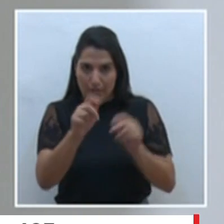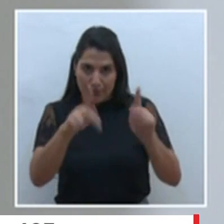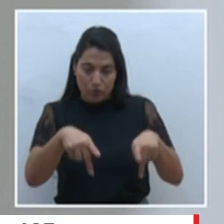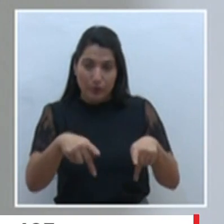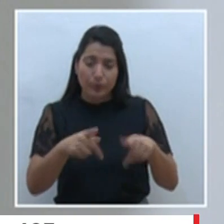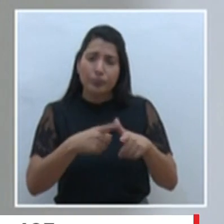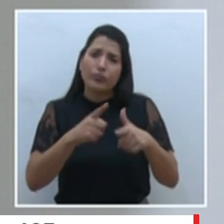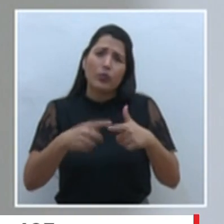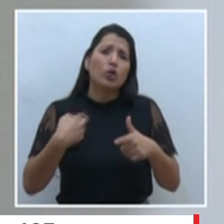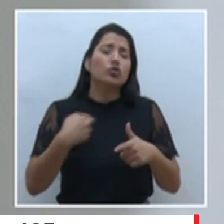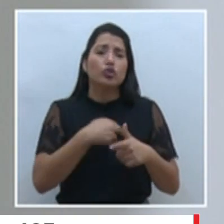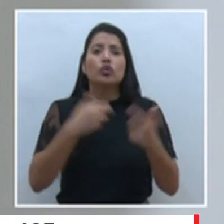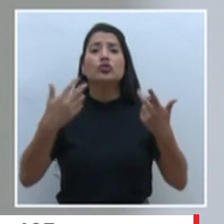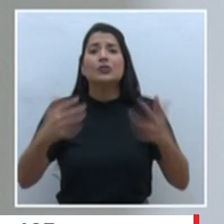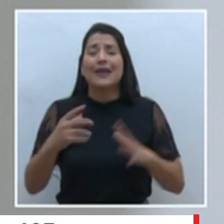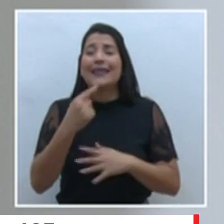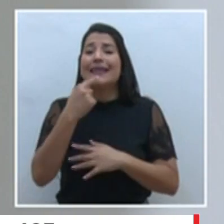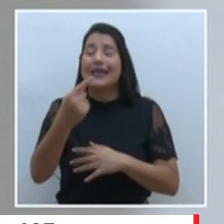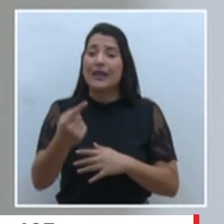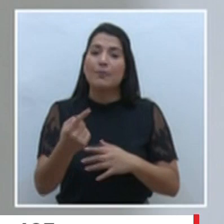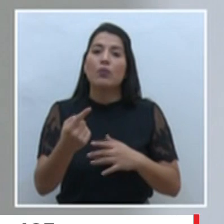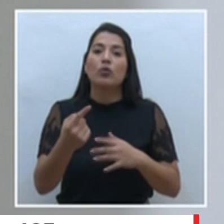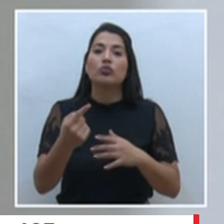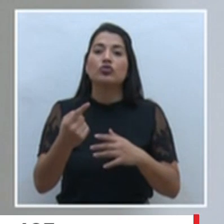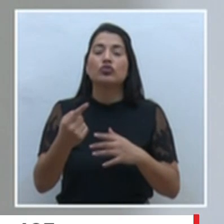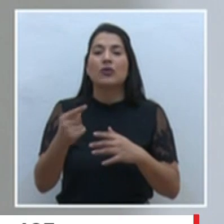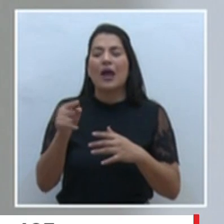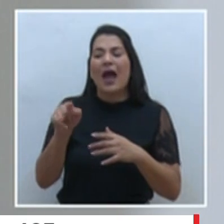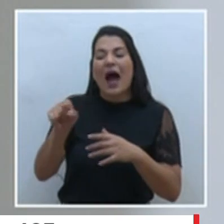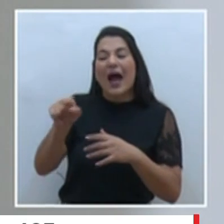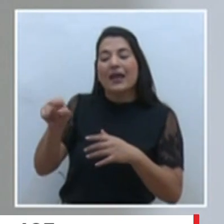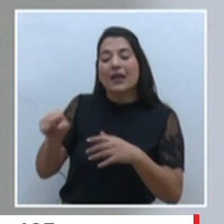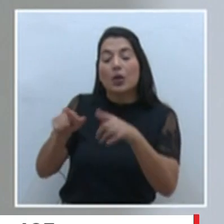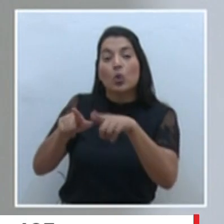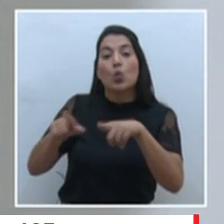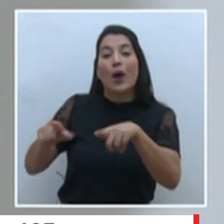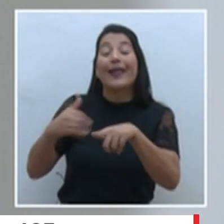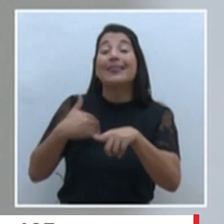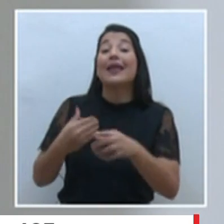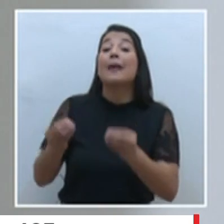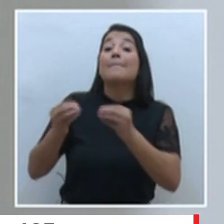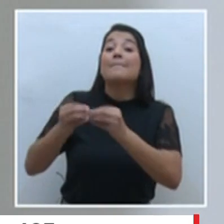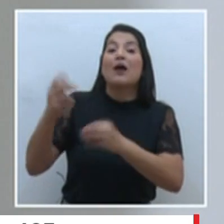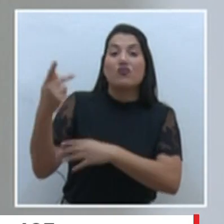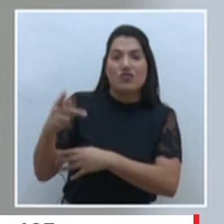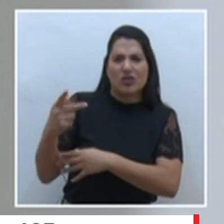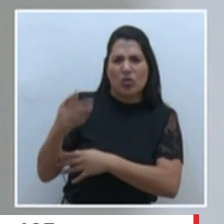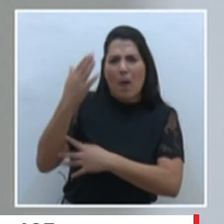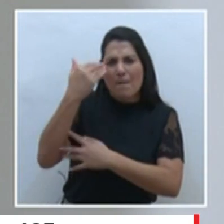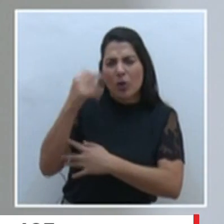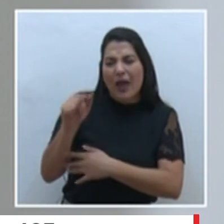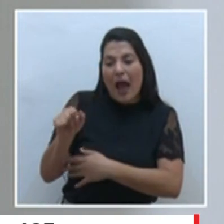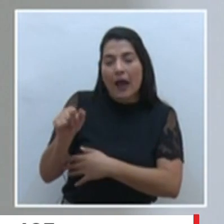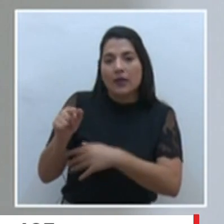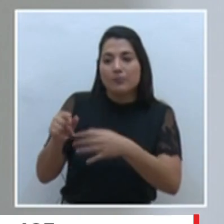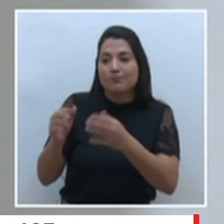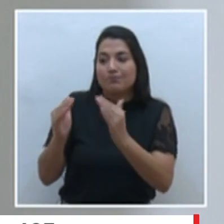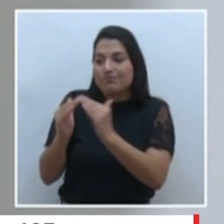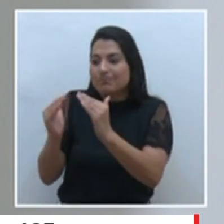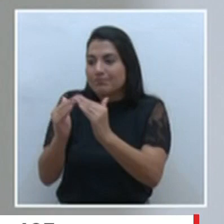ya indicamos también que representan especialmente en zonas de mayor riesgo, porque hay una situación de densidad poblacional, de dificultad para